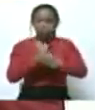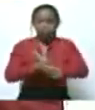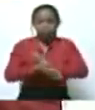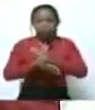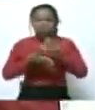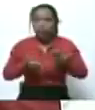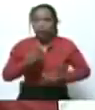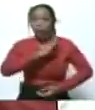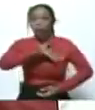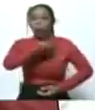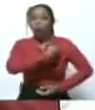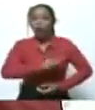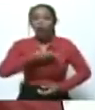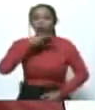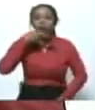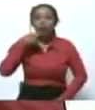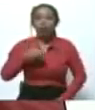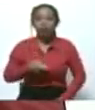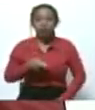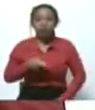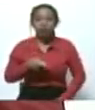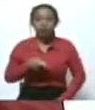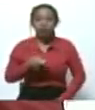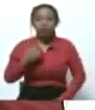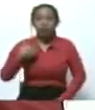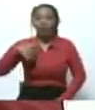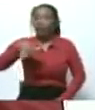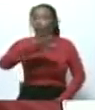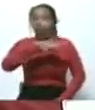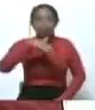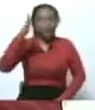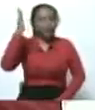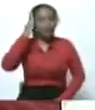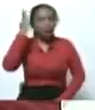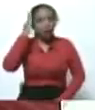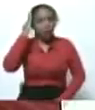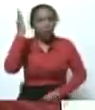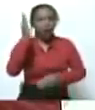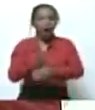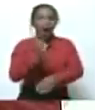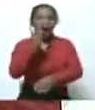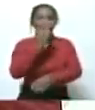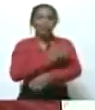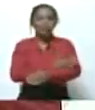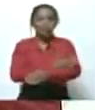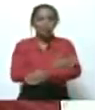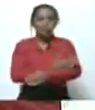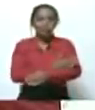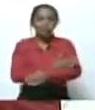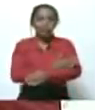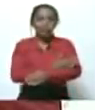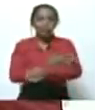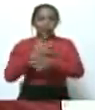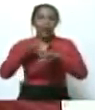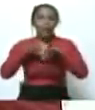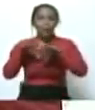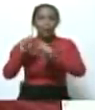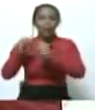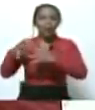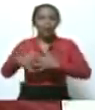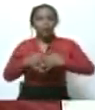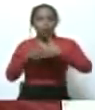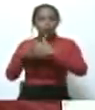de Ucrania, de Rusia, todos conocemos los antecedentes del imperialismo